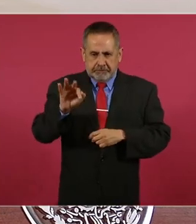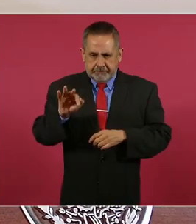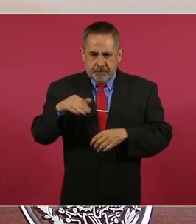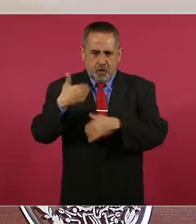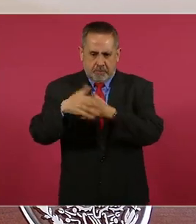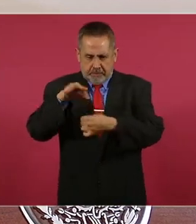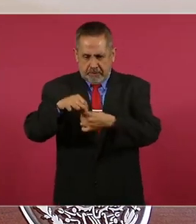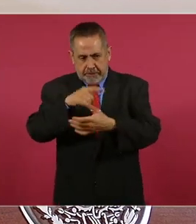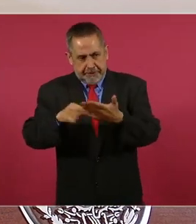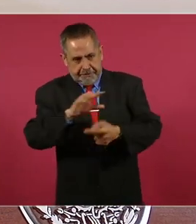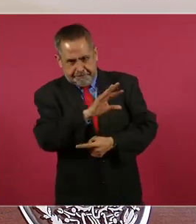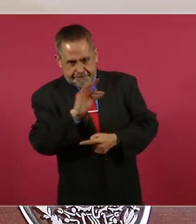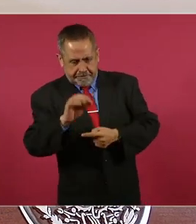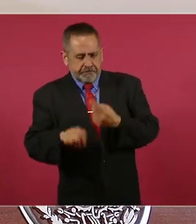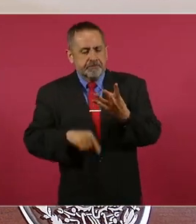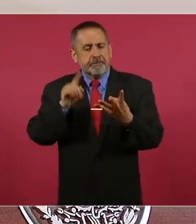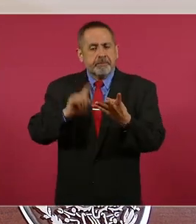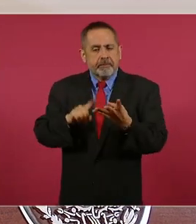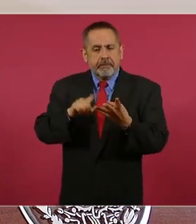la reforma electoral,